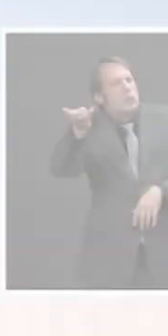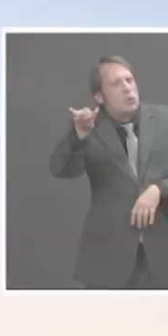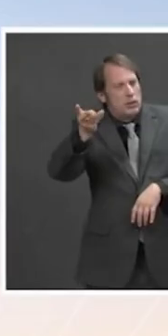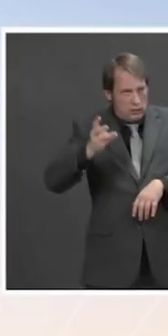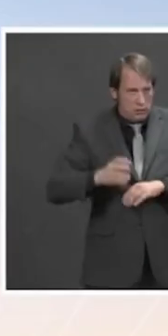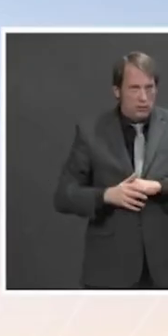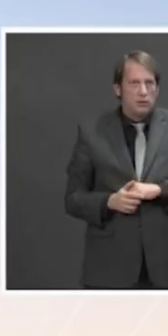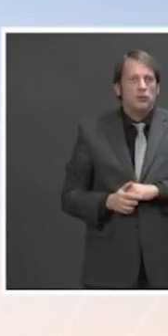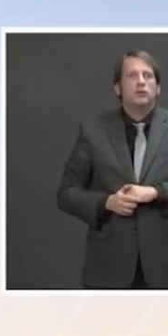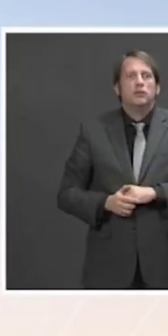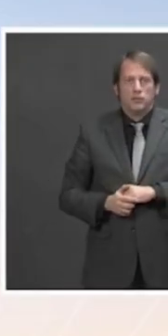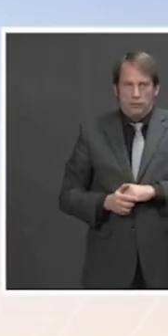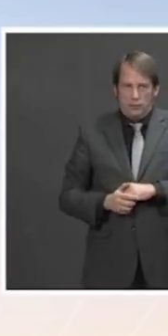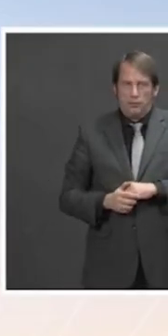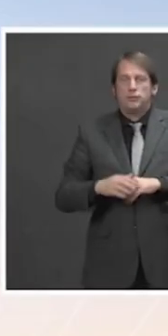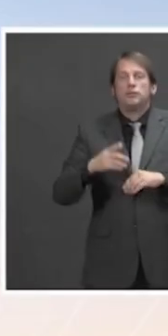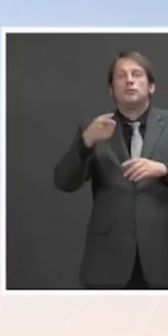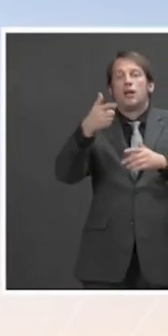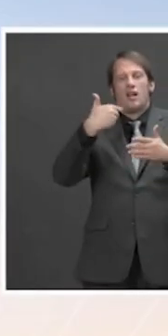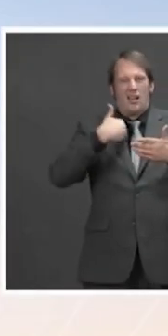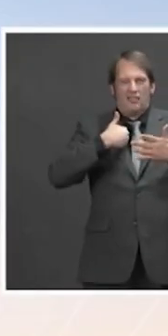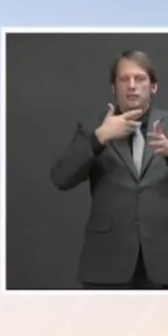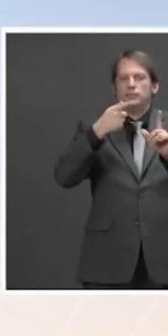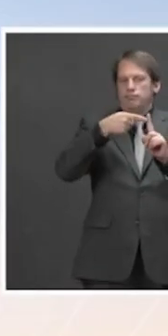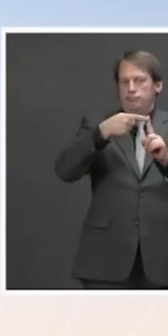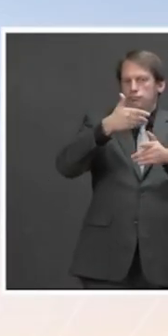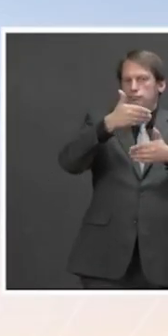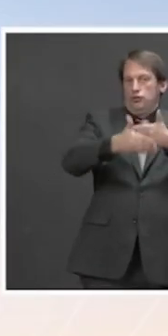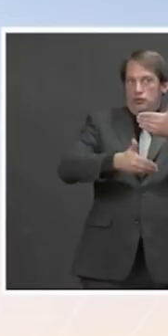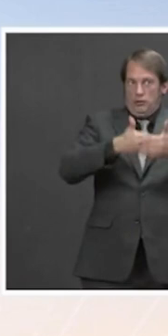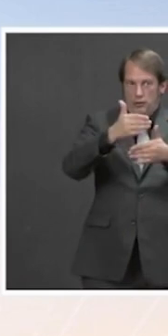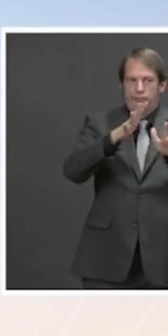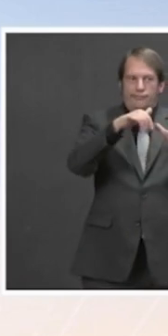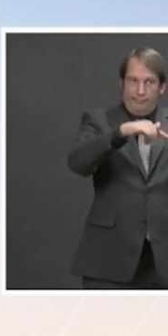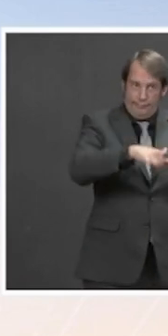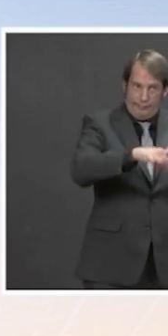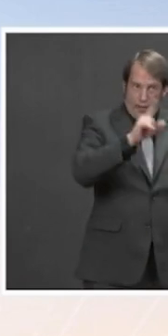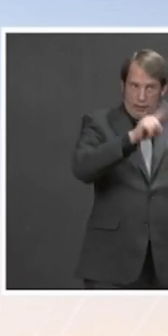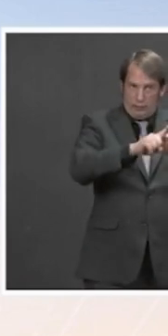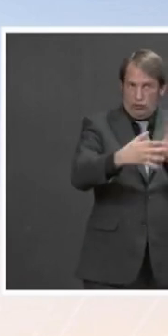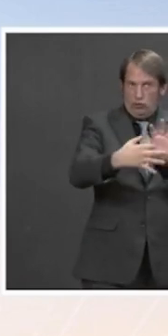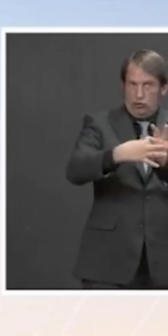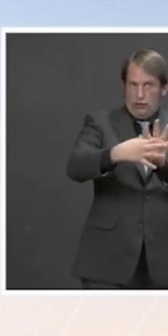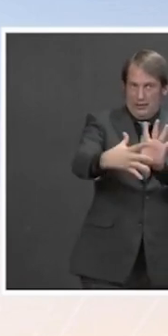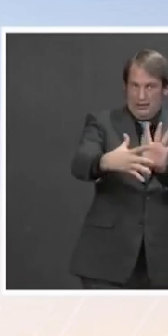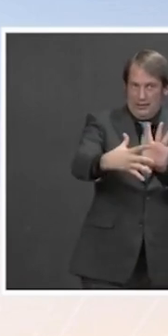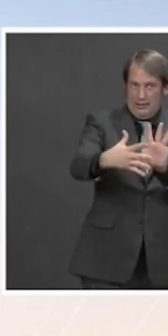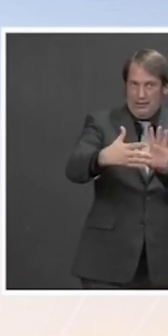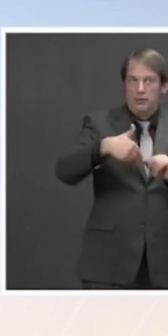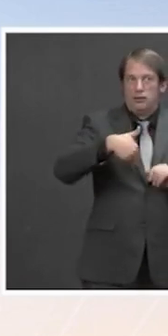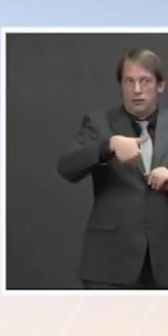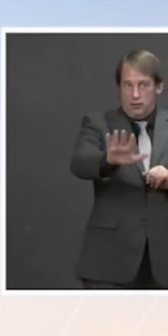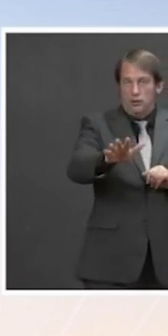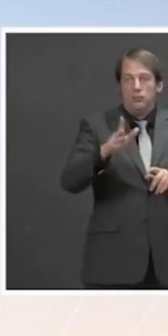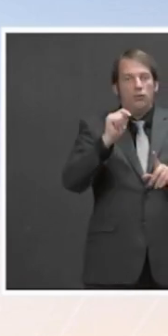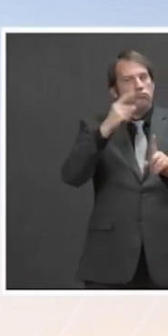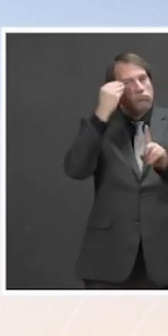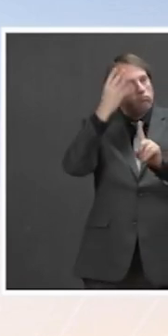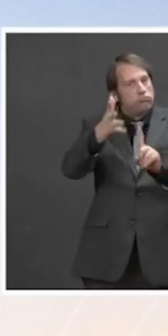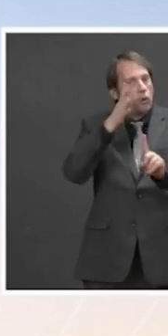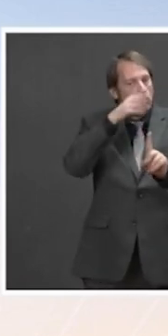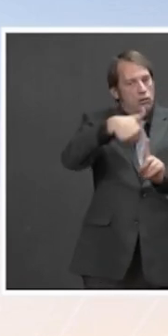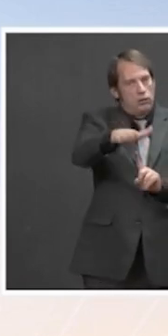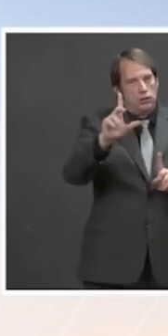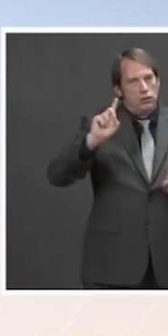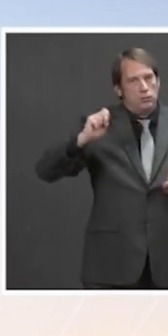entonces si las familias van a ser deportadas y están esperando la deportación no necesitan una cita con la corte y no necesitan un aviso para